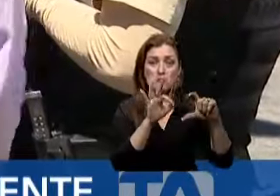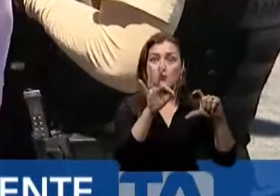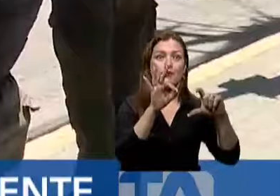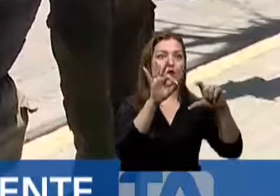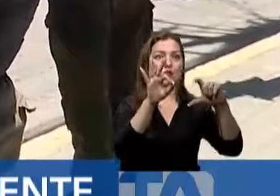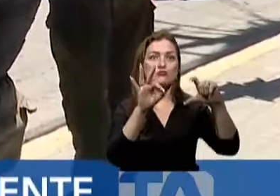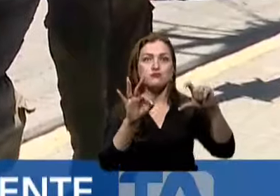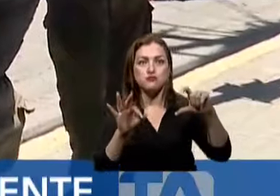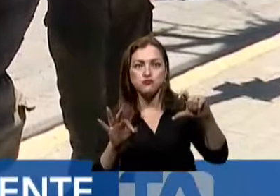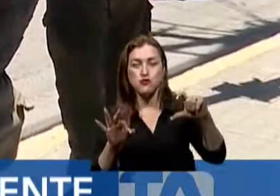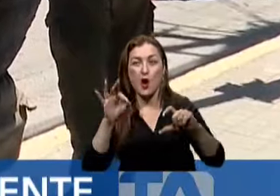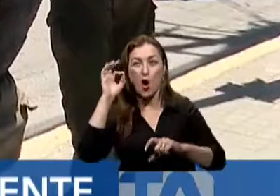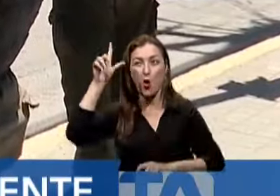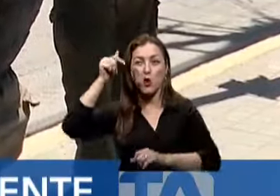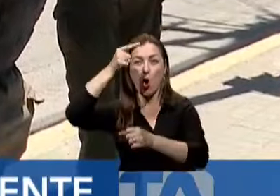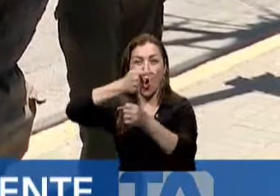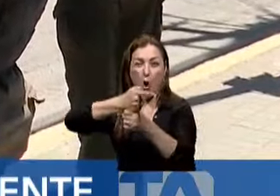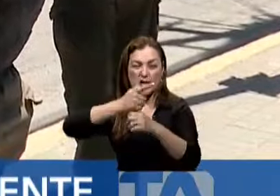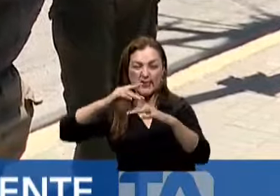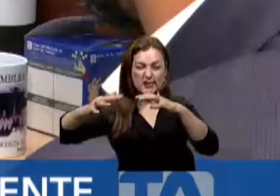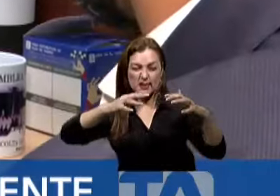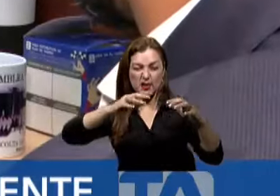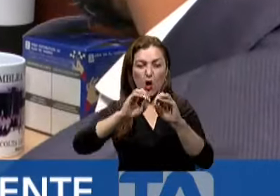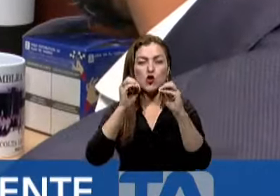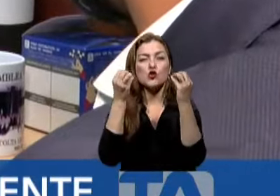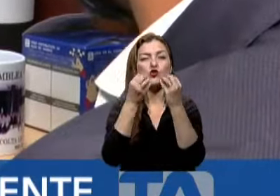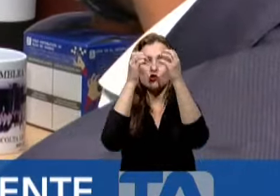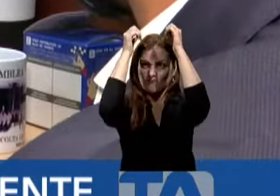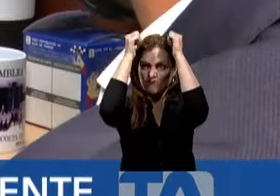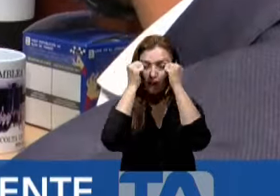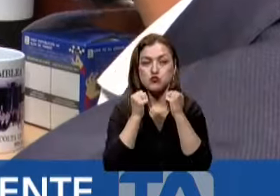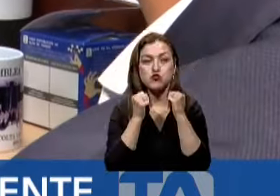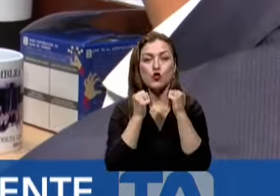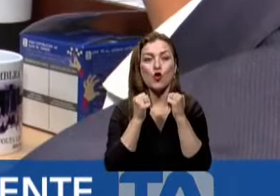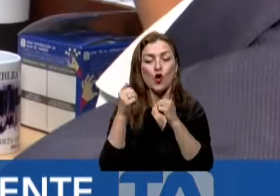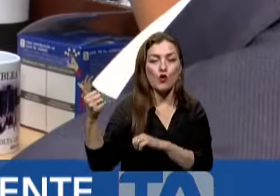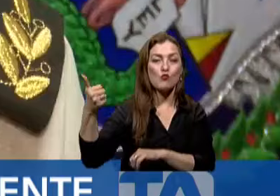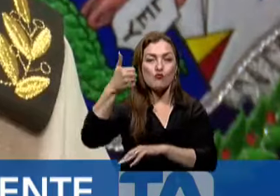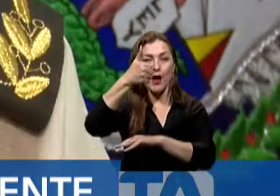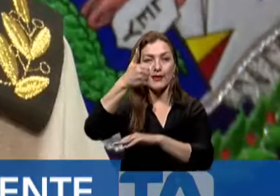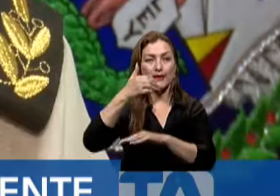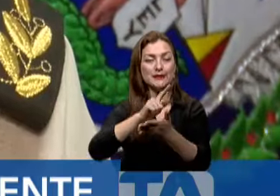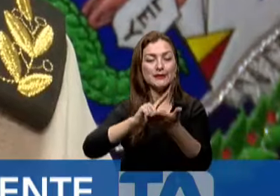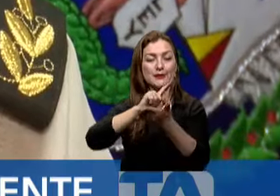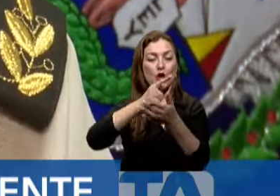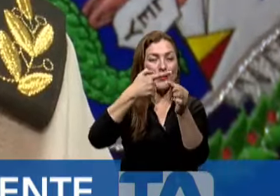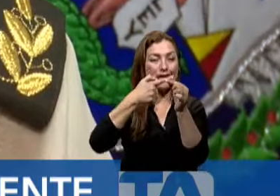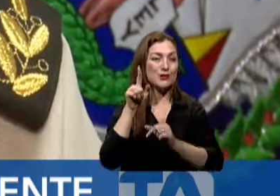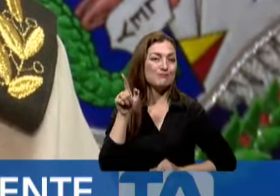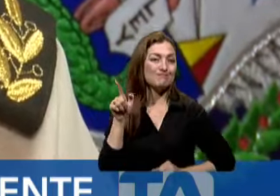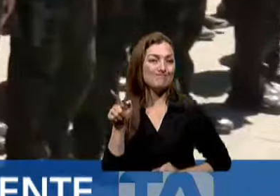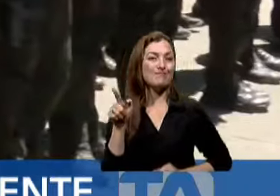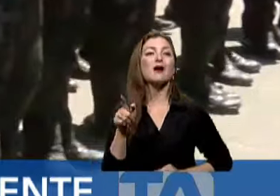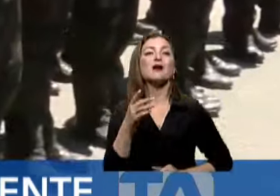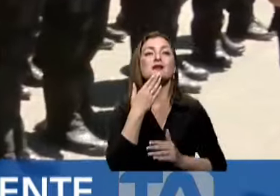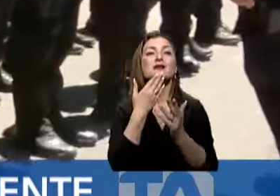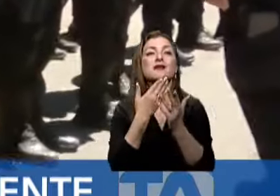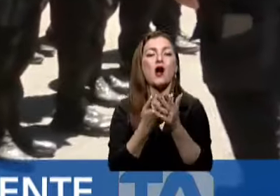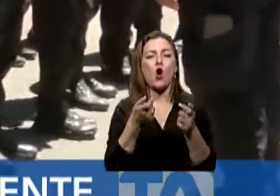que se declaró la guerra a las organizaciones terroristas. El comandante del Distrito Metropolitano de Quito manifiesta que esto es gracias a